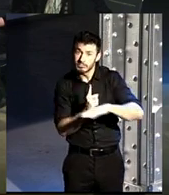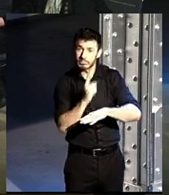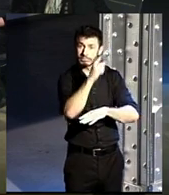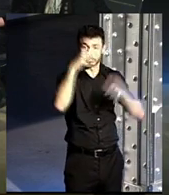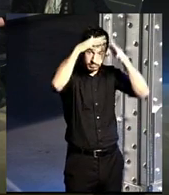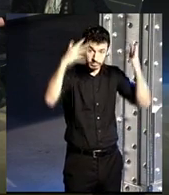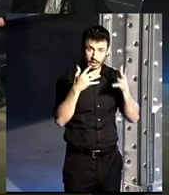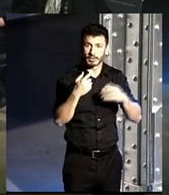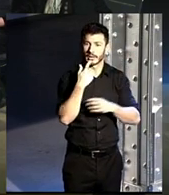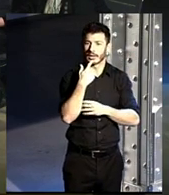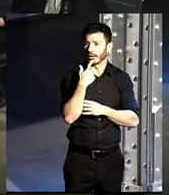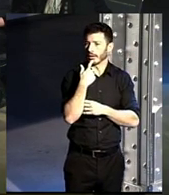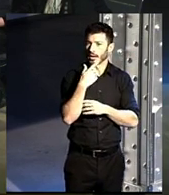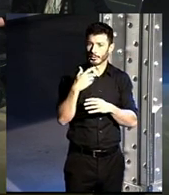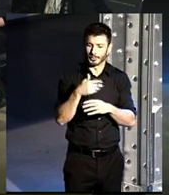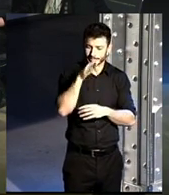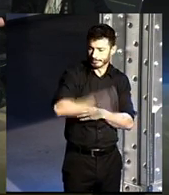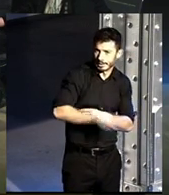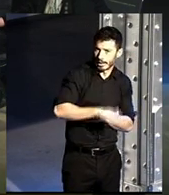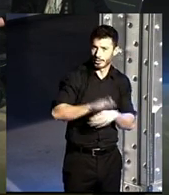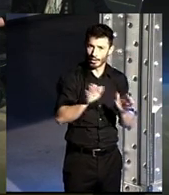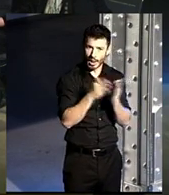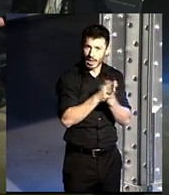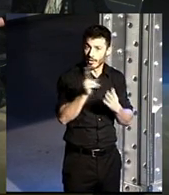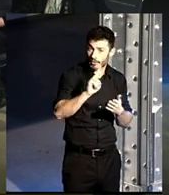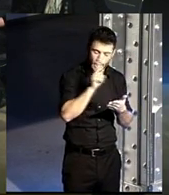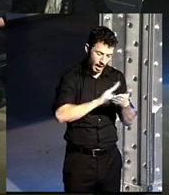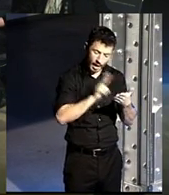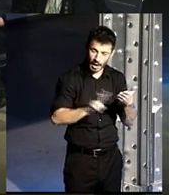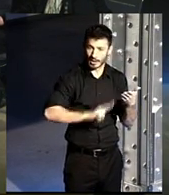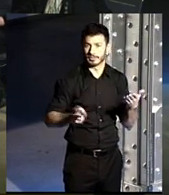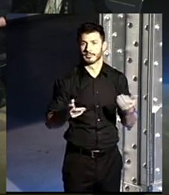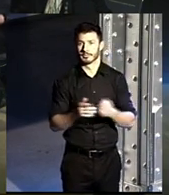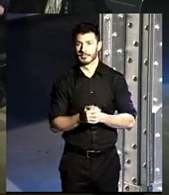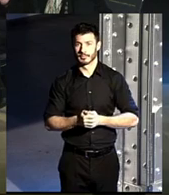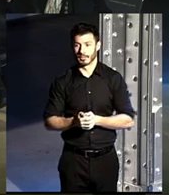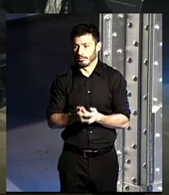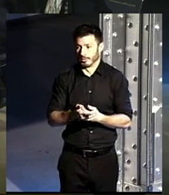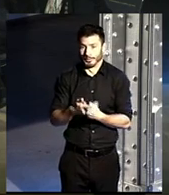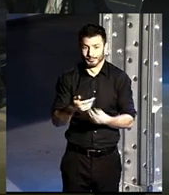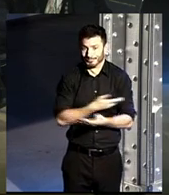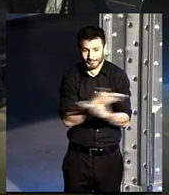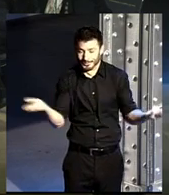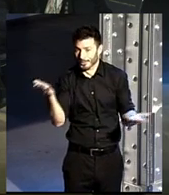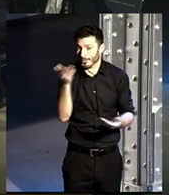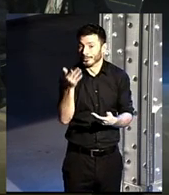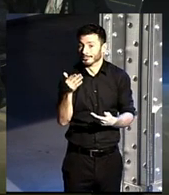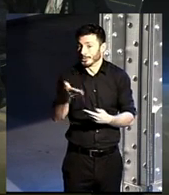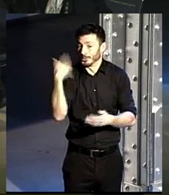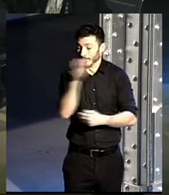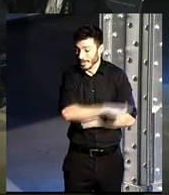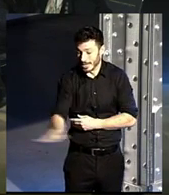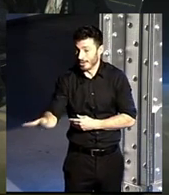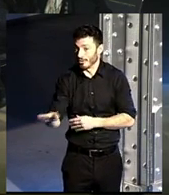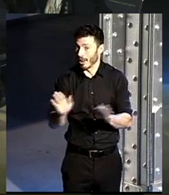eso Sí, los por inspiró. eso. Sí, porque es el más famoso. Claro. Solamente porque es el más Hombre, famoso. es ¿Quién no ha curioso, leído a Verne de pequeño? Por eso digo. pero es curiosa la relación que